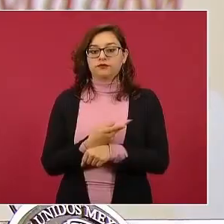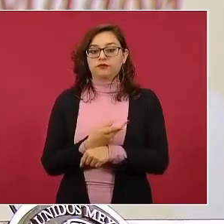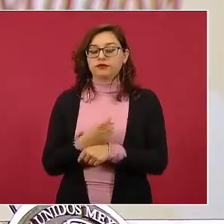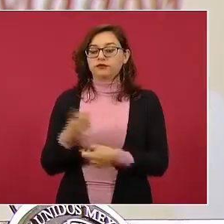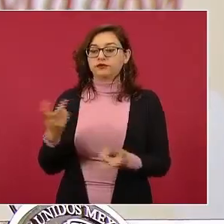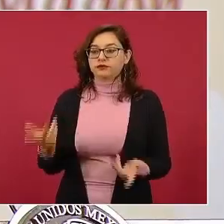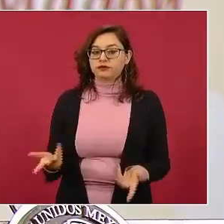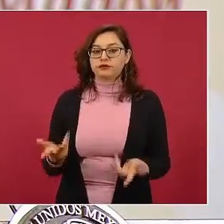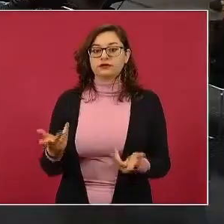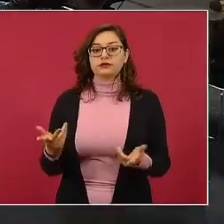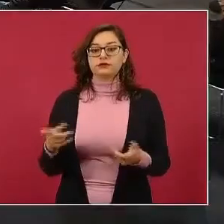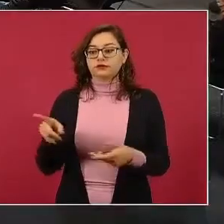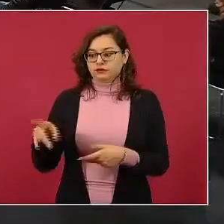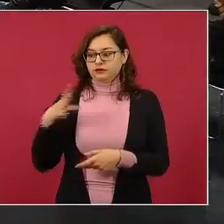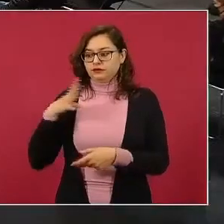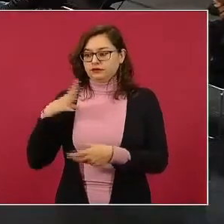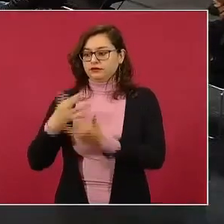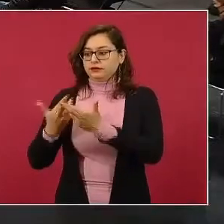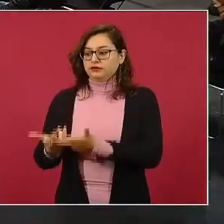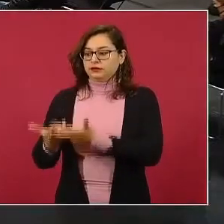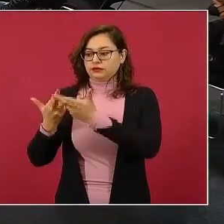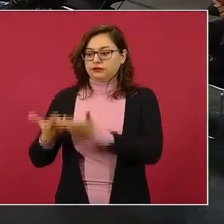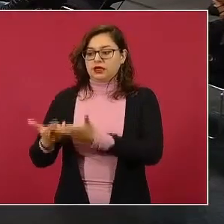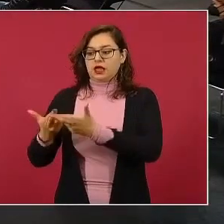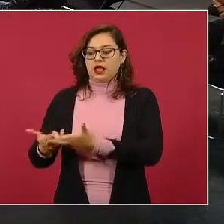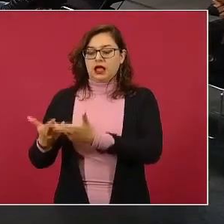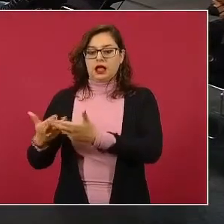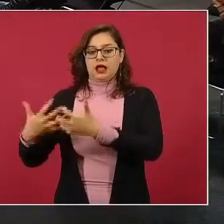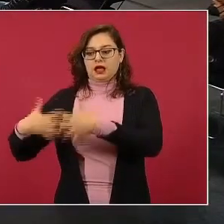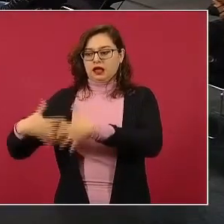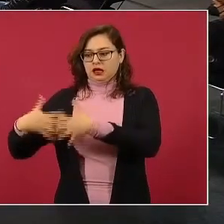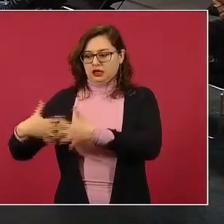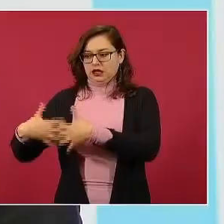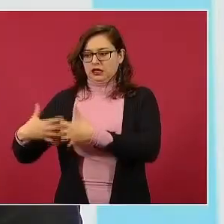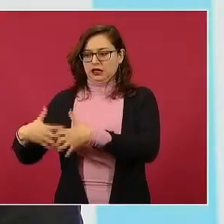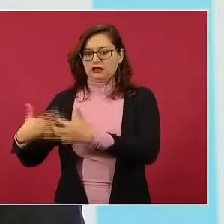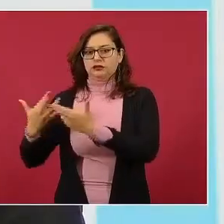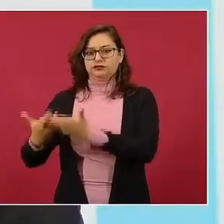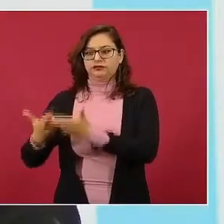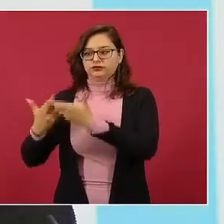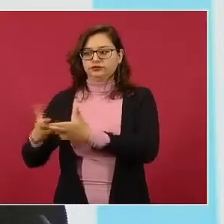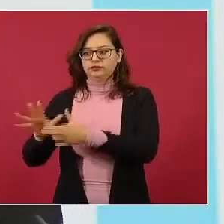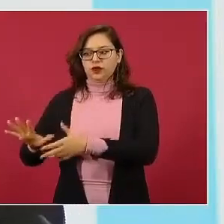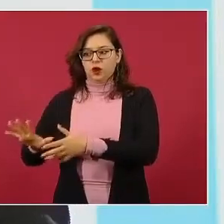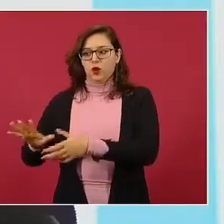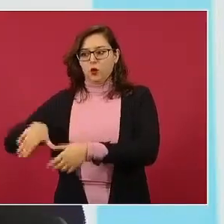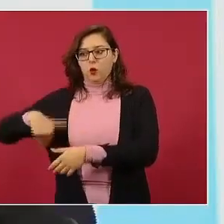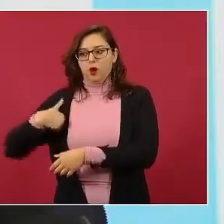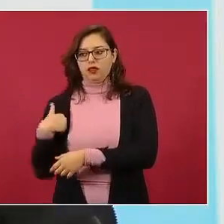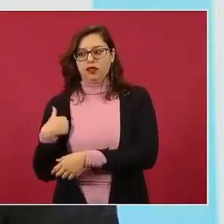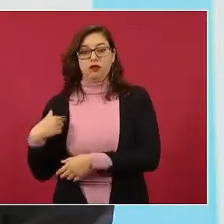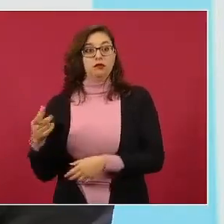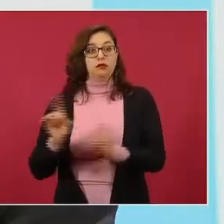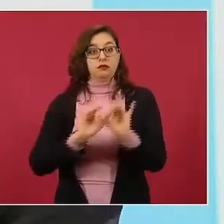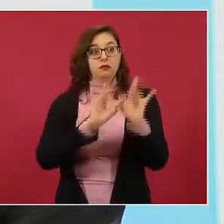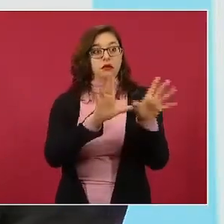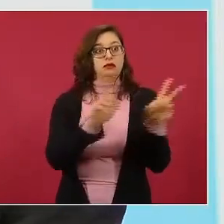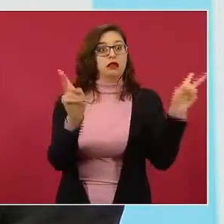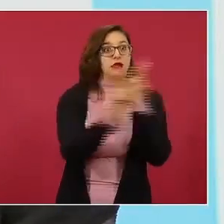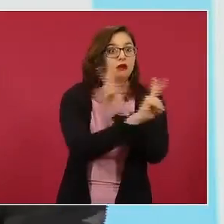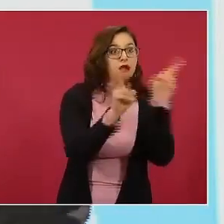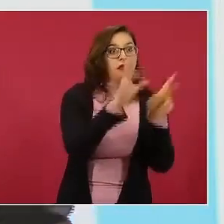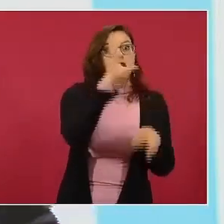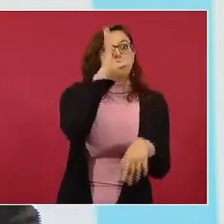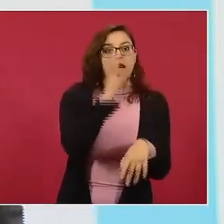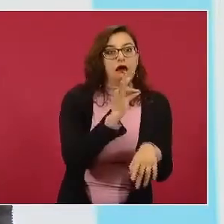la variabilidad que nos originan estas centrales y no la pagan, no pagan ese respaldo. Entonces podemos